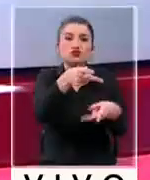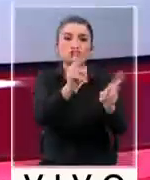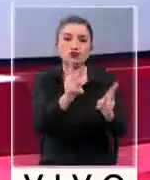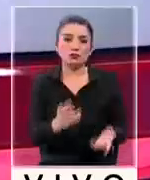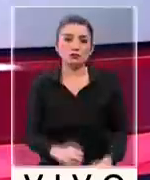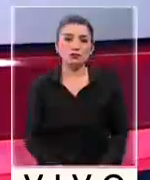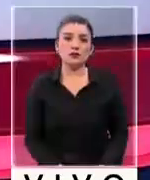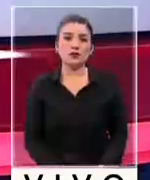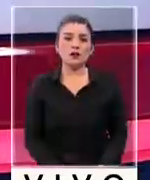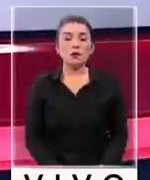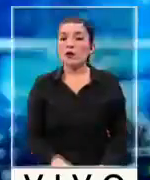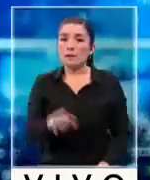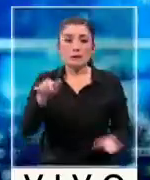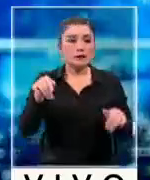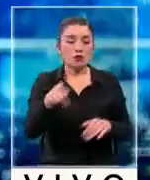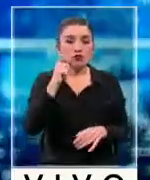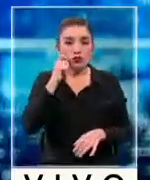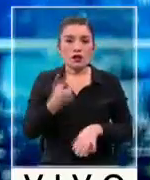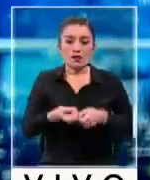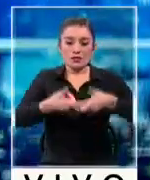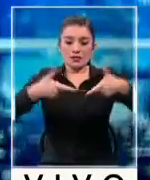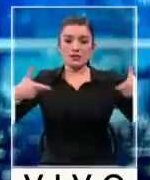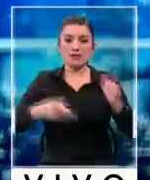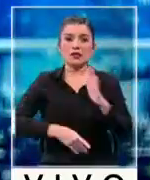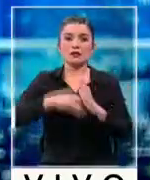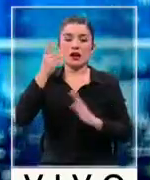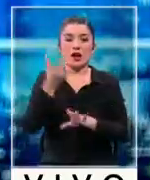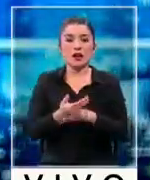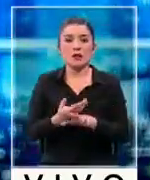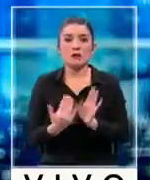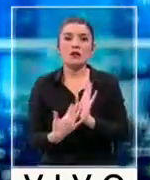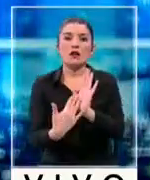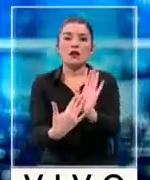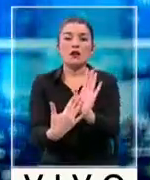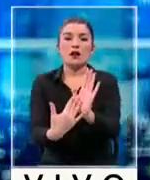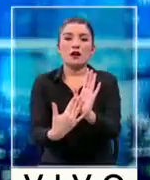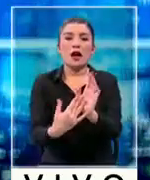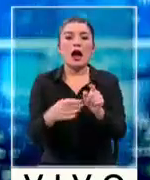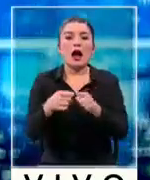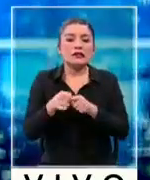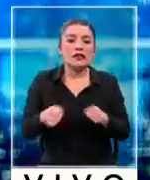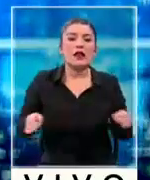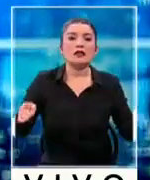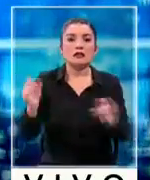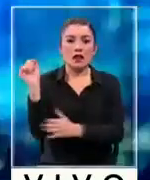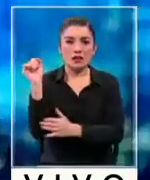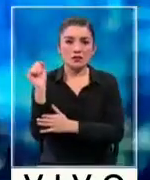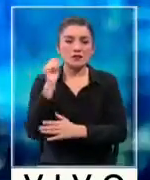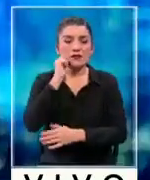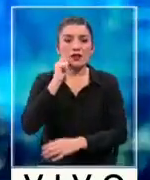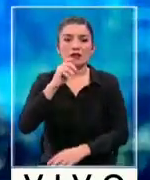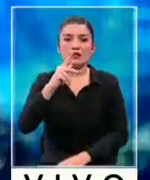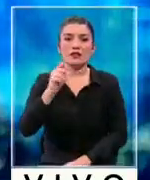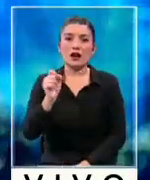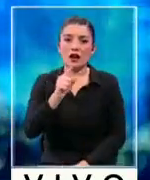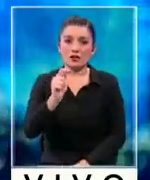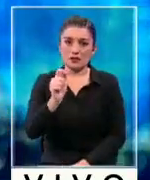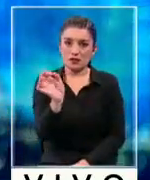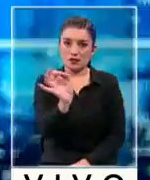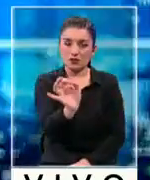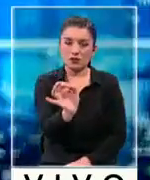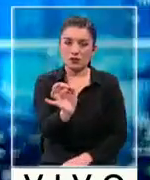Bueno, en ese mismo sentido, crecer y desarrollarse, presentar una alternativa de derecha, es el objetivo que ha delineado Felipe Kast. Y ahí también